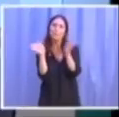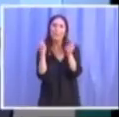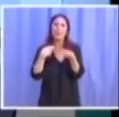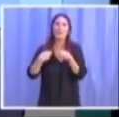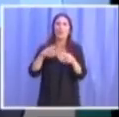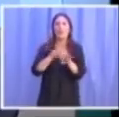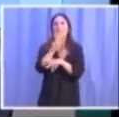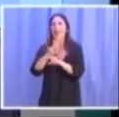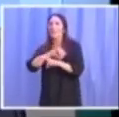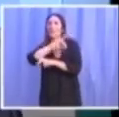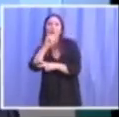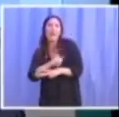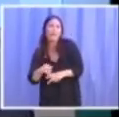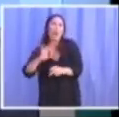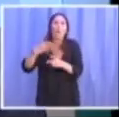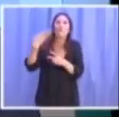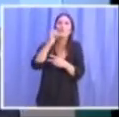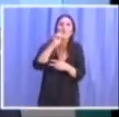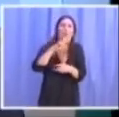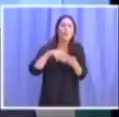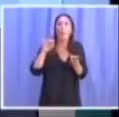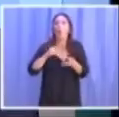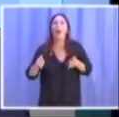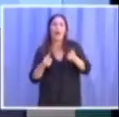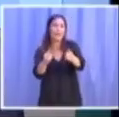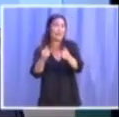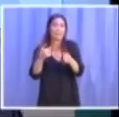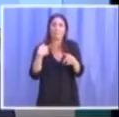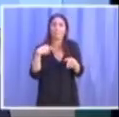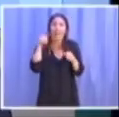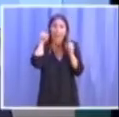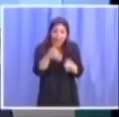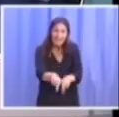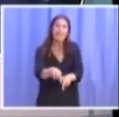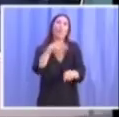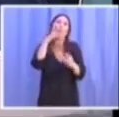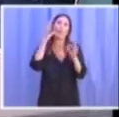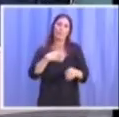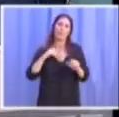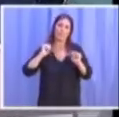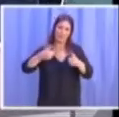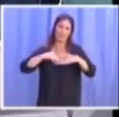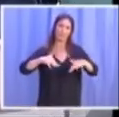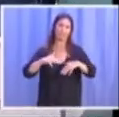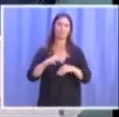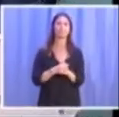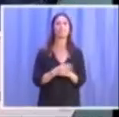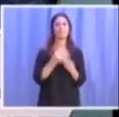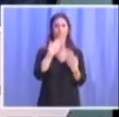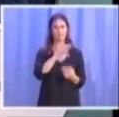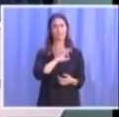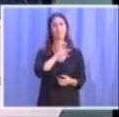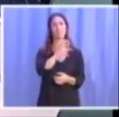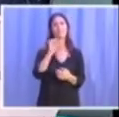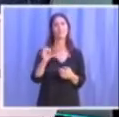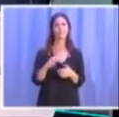Chana, en el Cidín, en el Beiro o en el Genil. Gracias, y ahí es donde nosotros vamos a hacer nuestro esfuerzo. Gracias, señor Pérez.